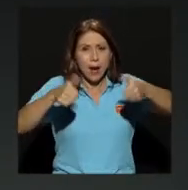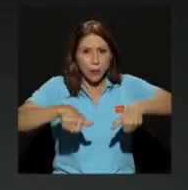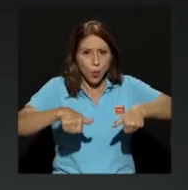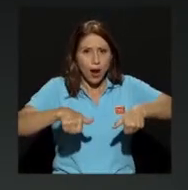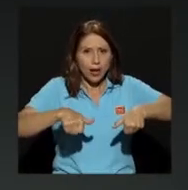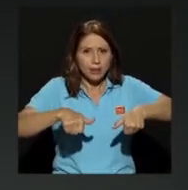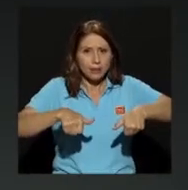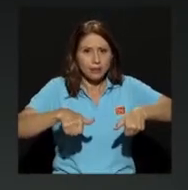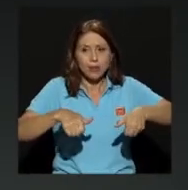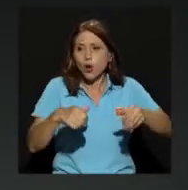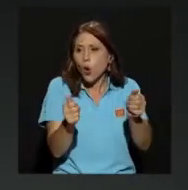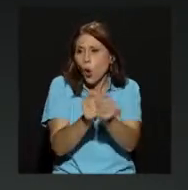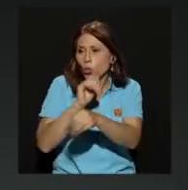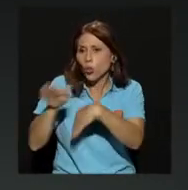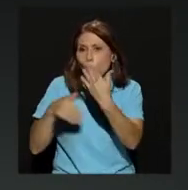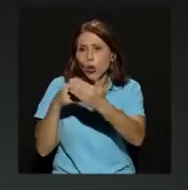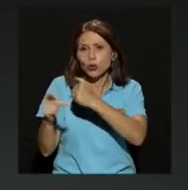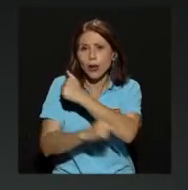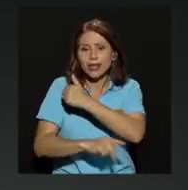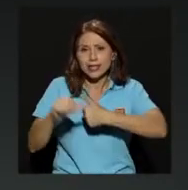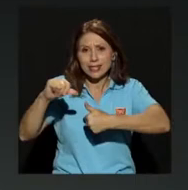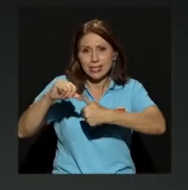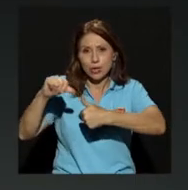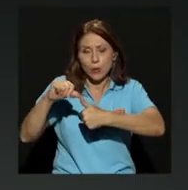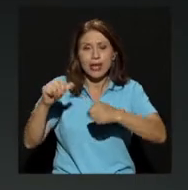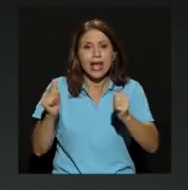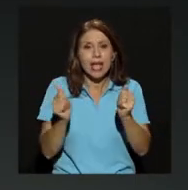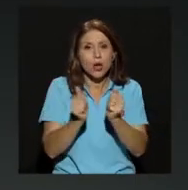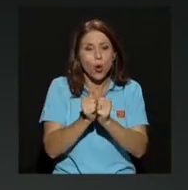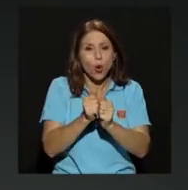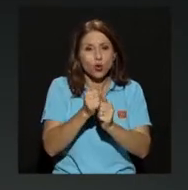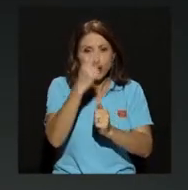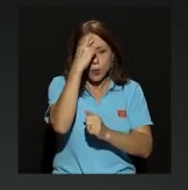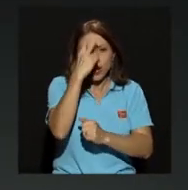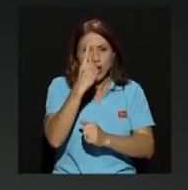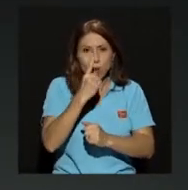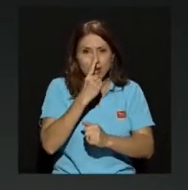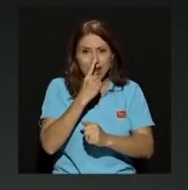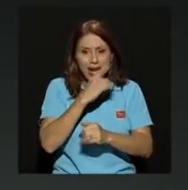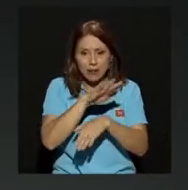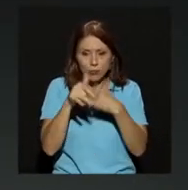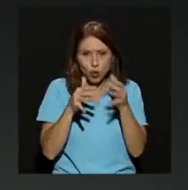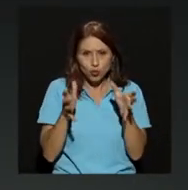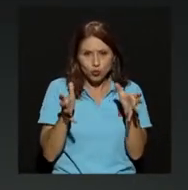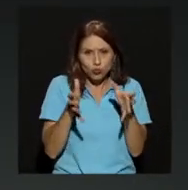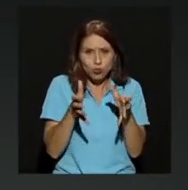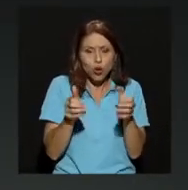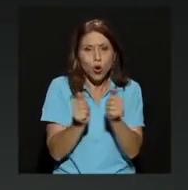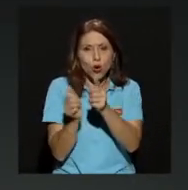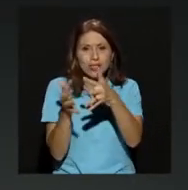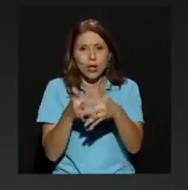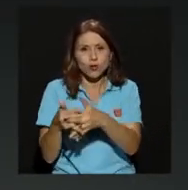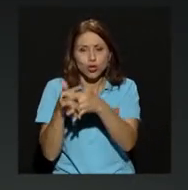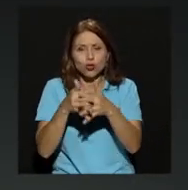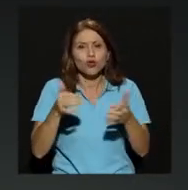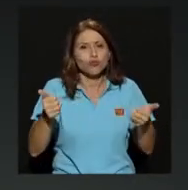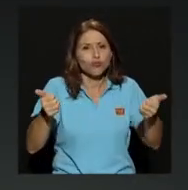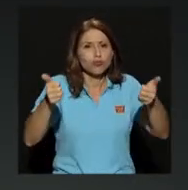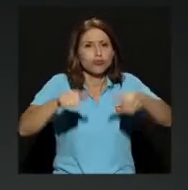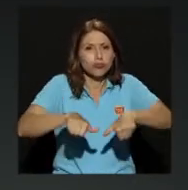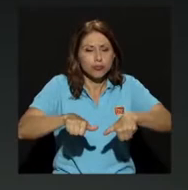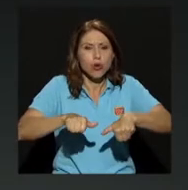con todos los países de centroamérica y con república dominicana y los estados unidos un tratado